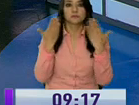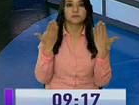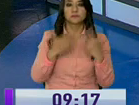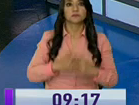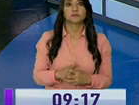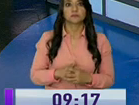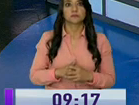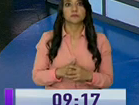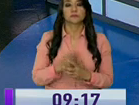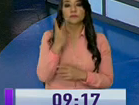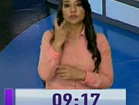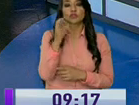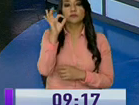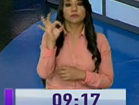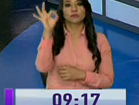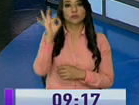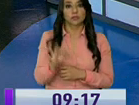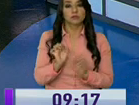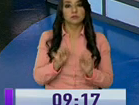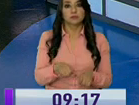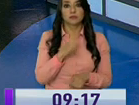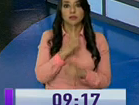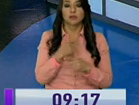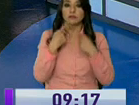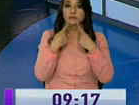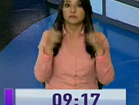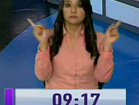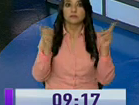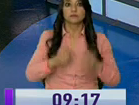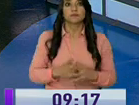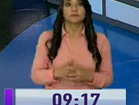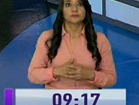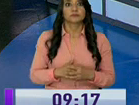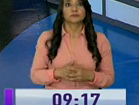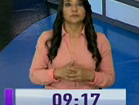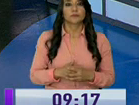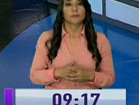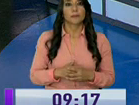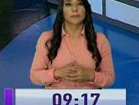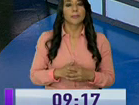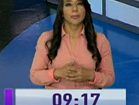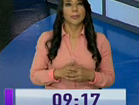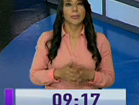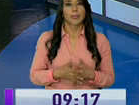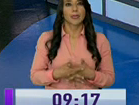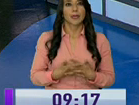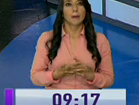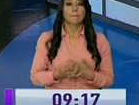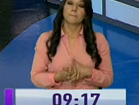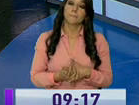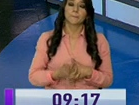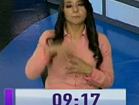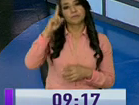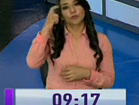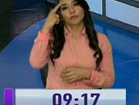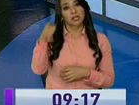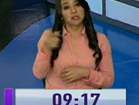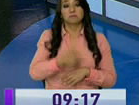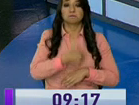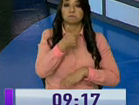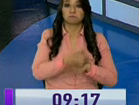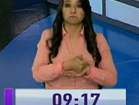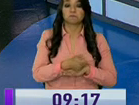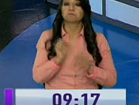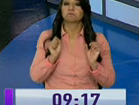mira tú, pero es importante que se anuncien realmente. Bueno, ¿sí? ahí tiene en este caso el gobierno y tiene la autoridad,